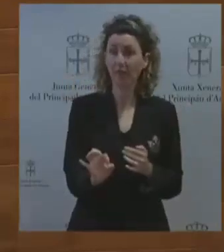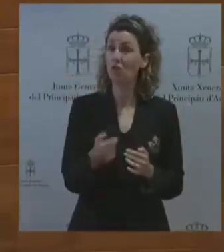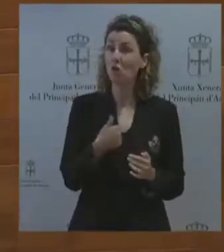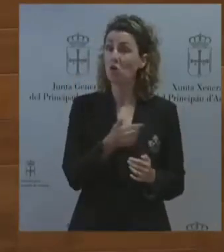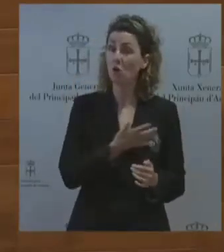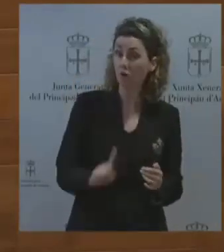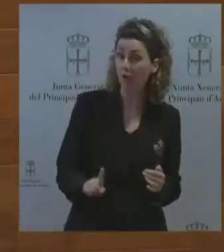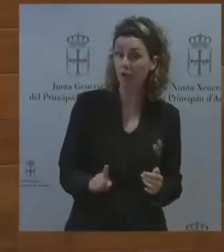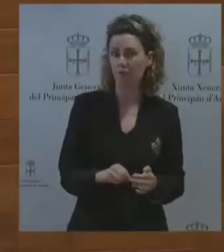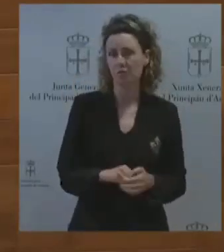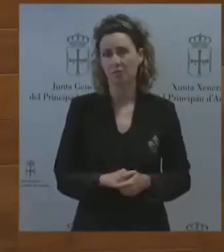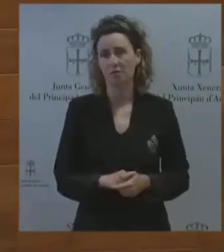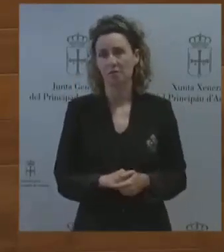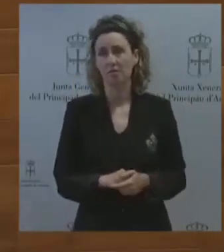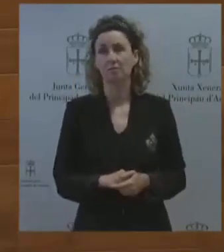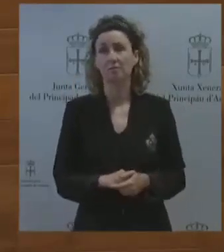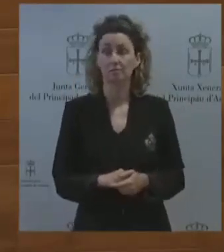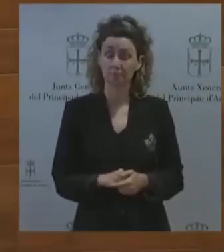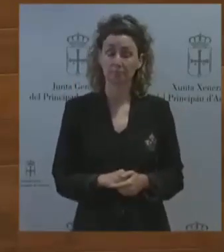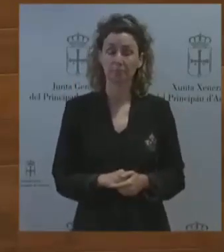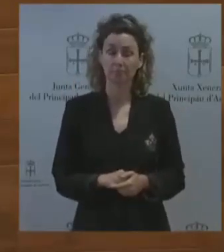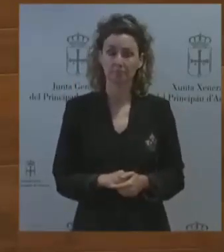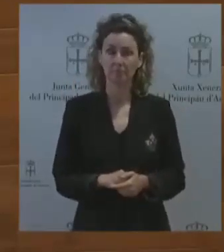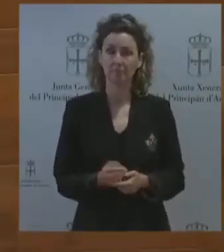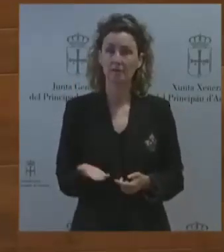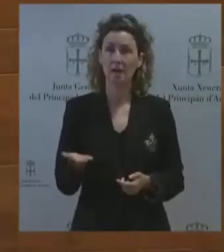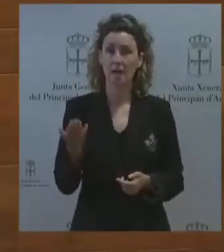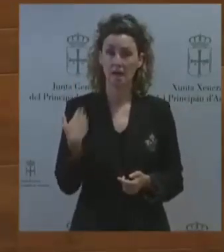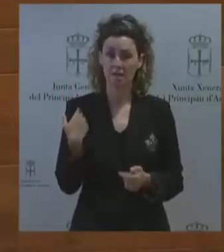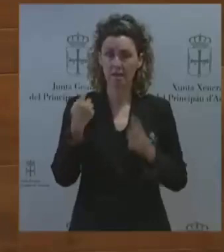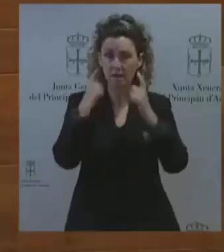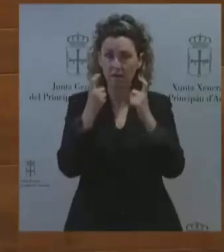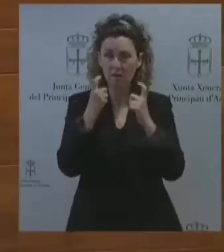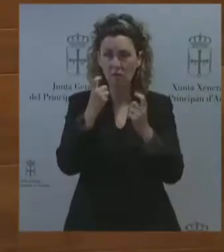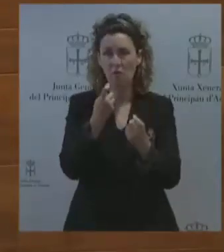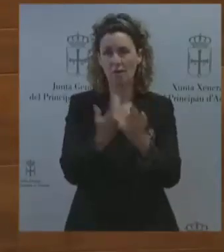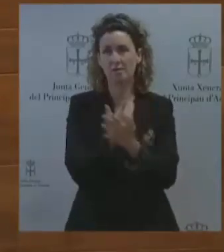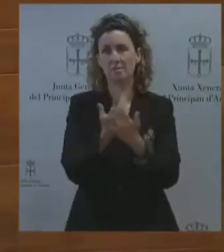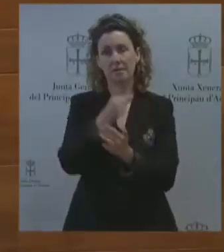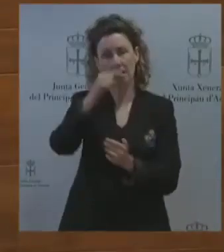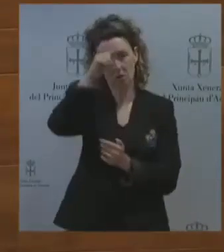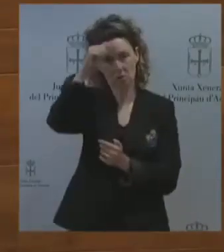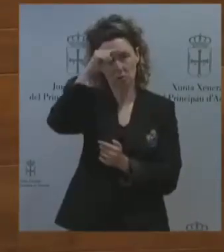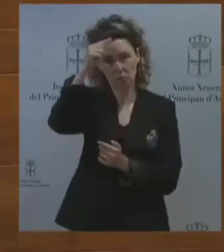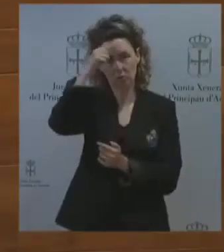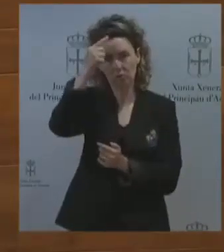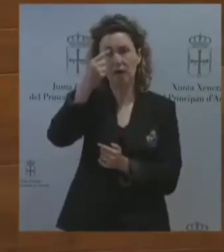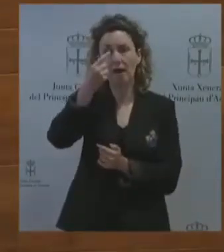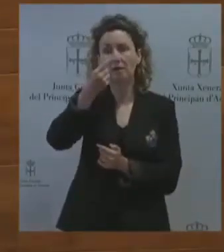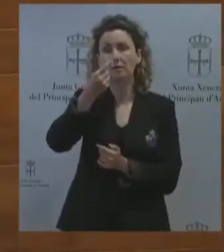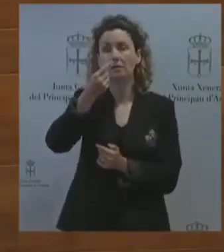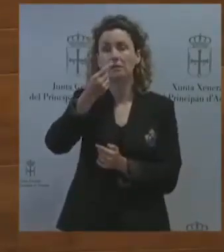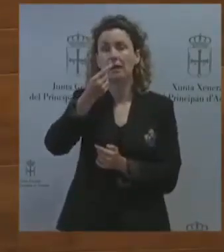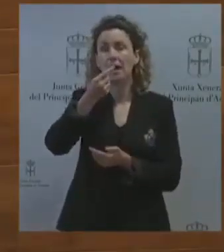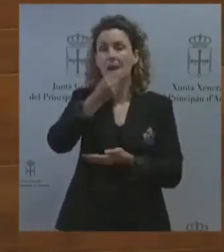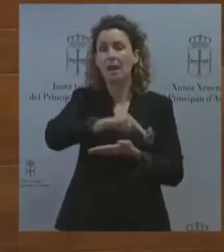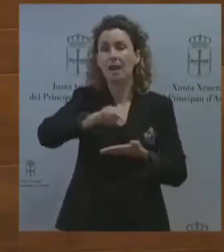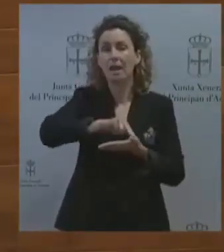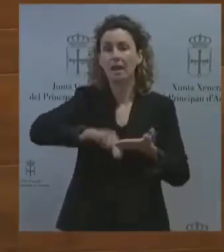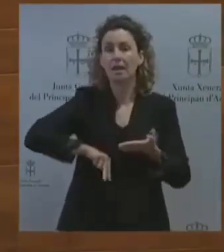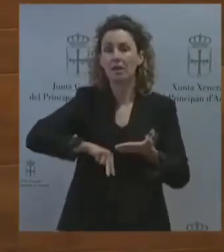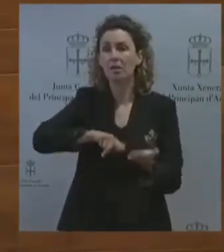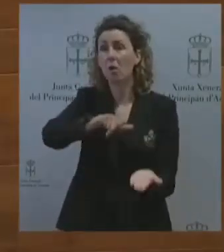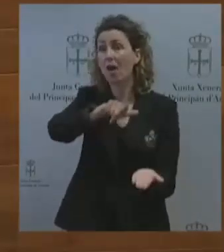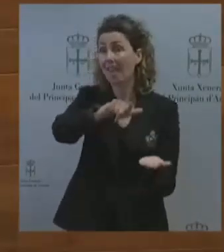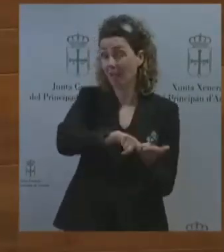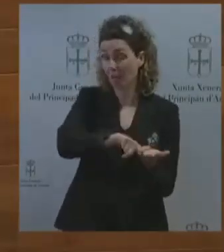cuando usted ayer nos intentó hablar de cultura, ha leído una parte de su discurso en una lengua que, por cierto, usted mismo